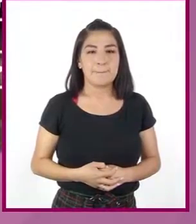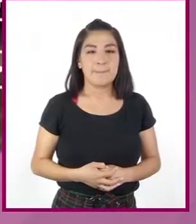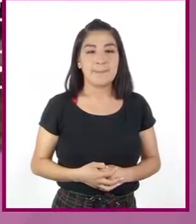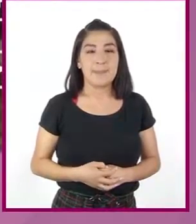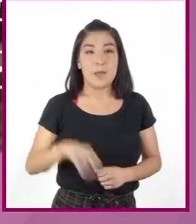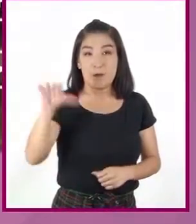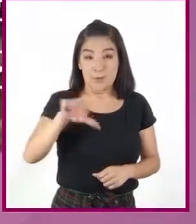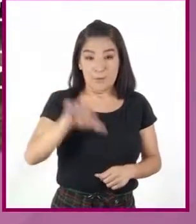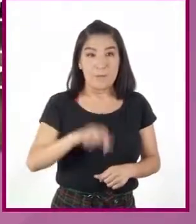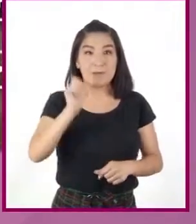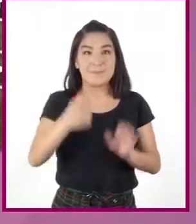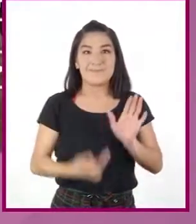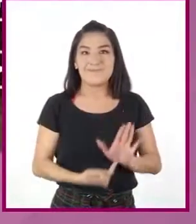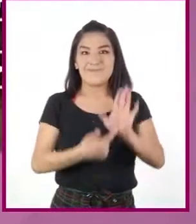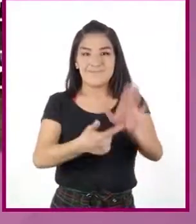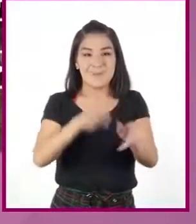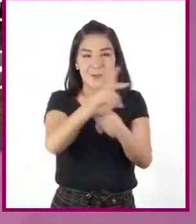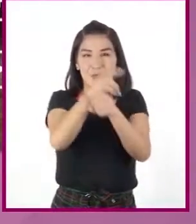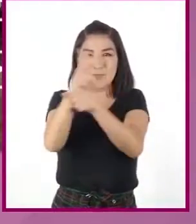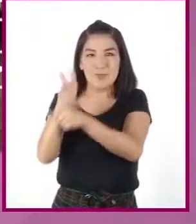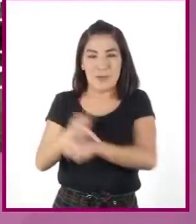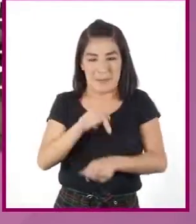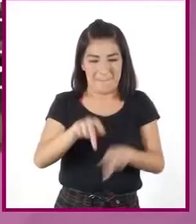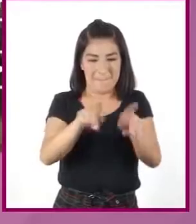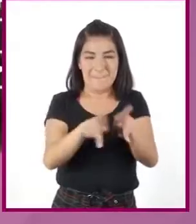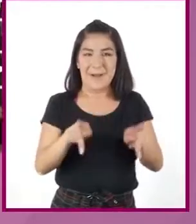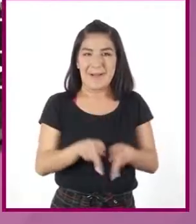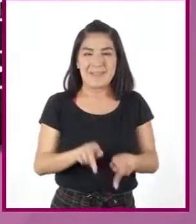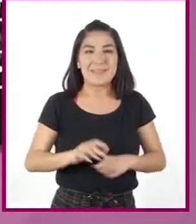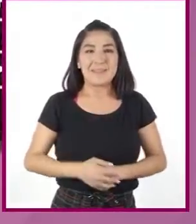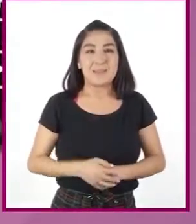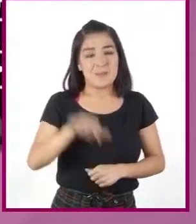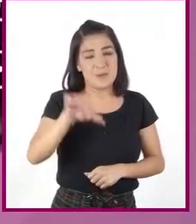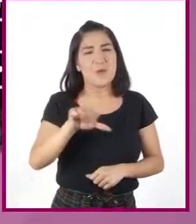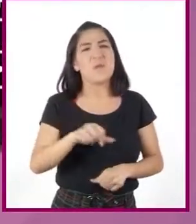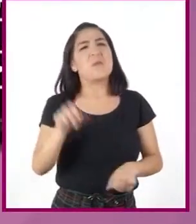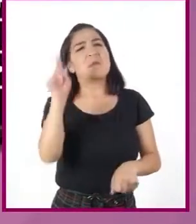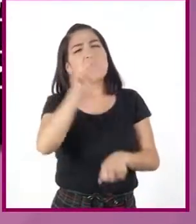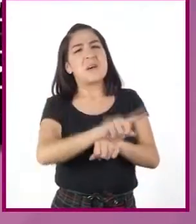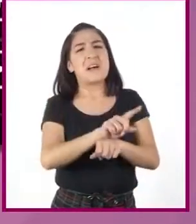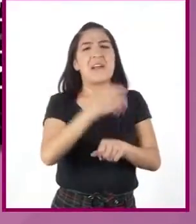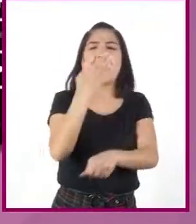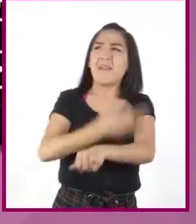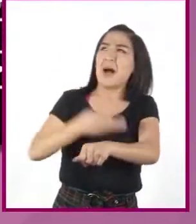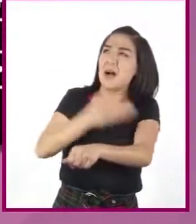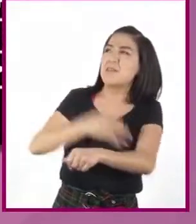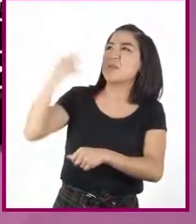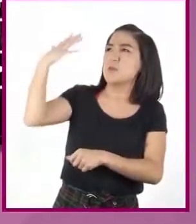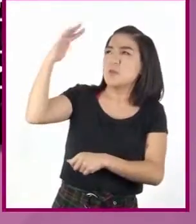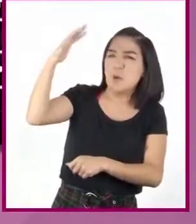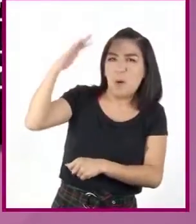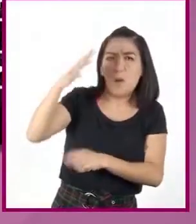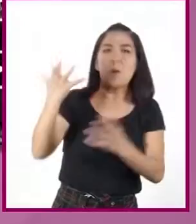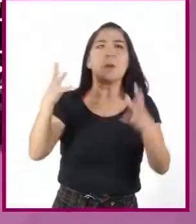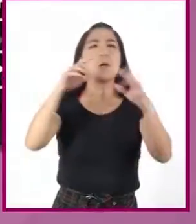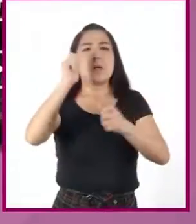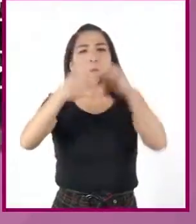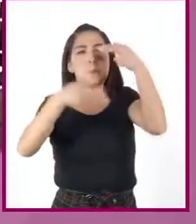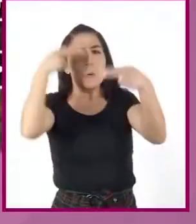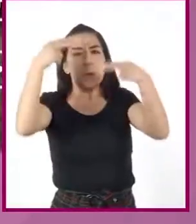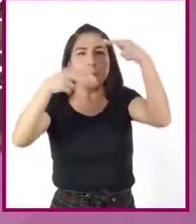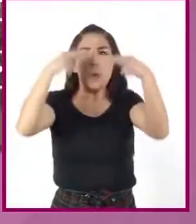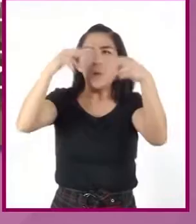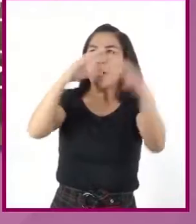Hoy estoy transmitiendo desde el parque. Tenemos una tarde soleada y despejada de